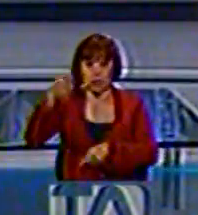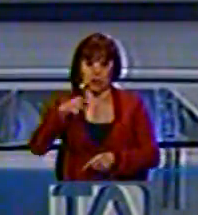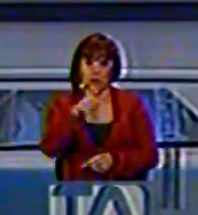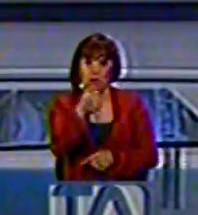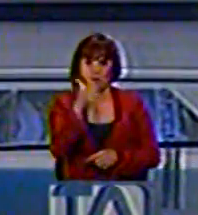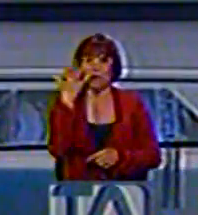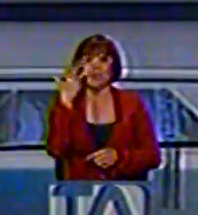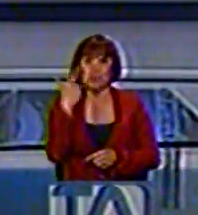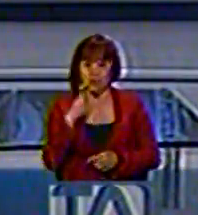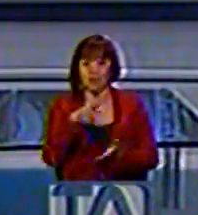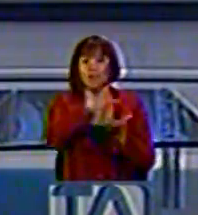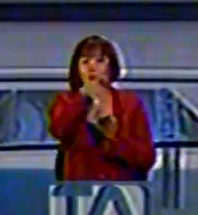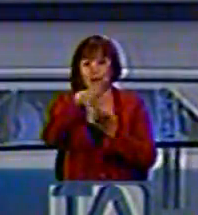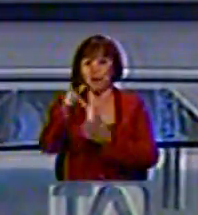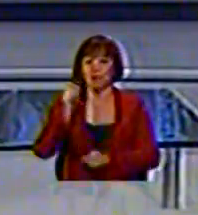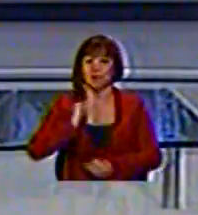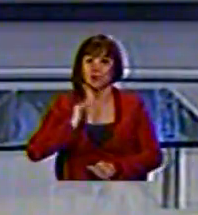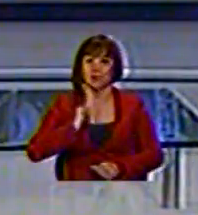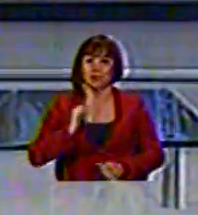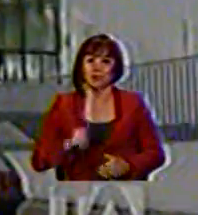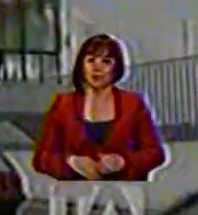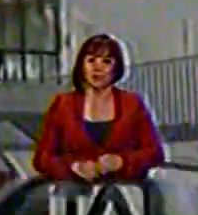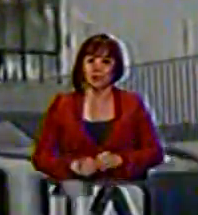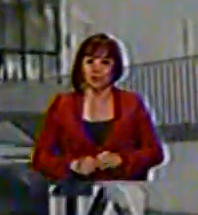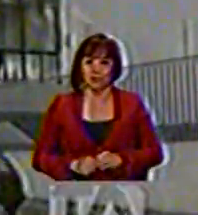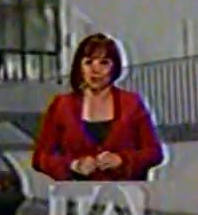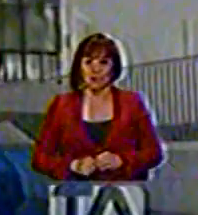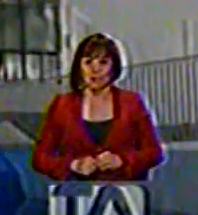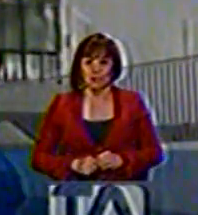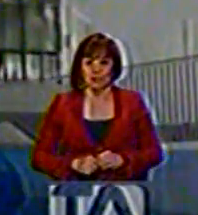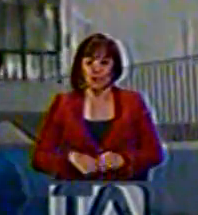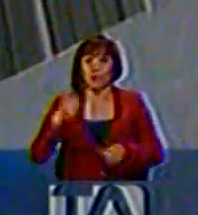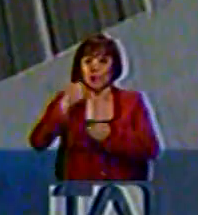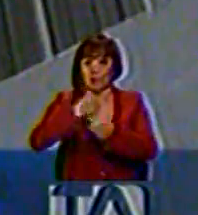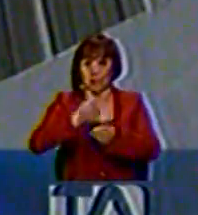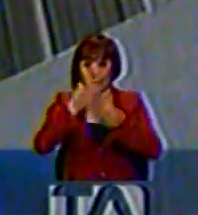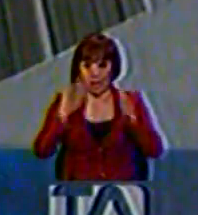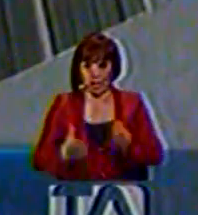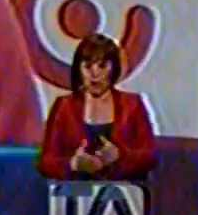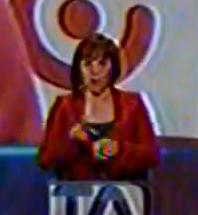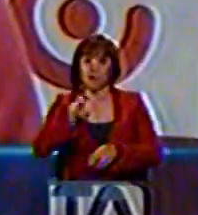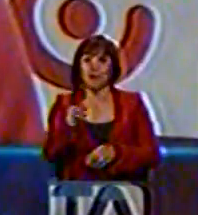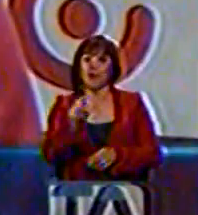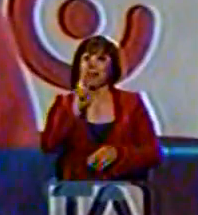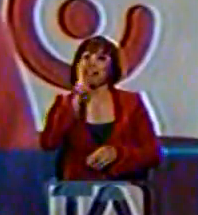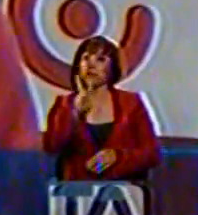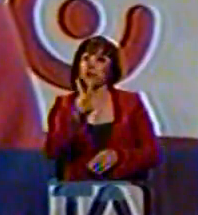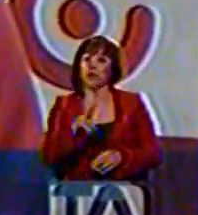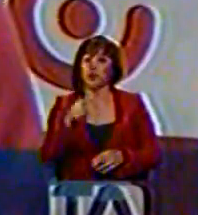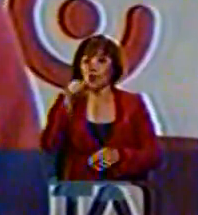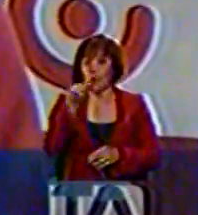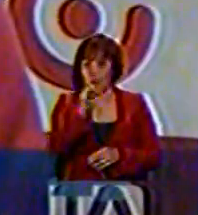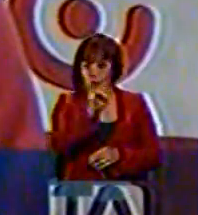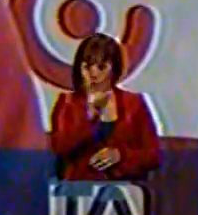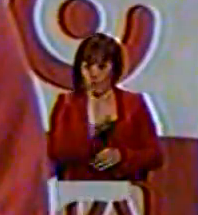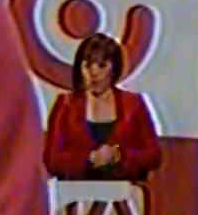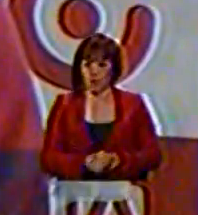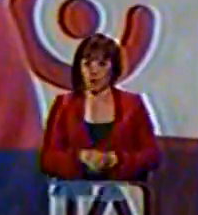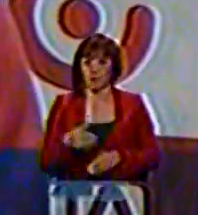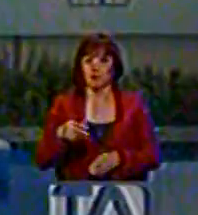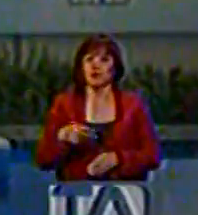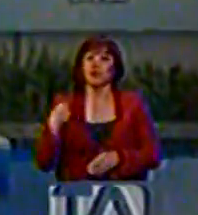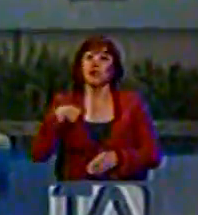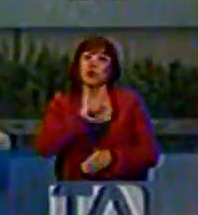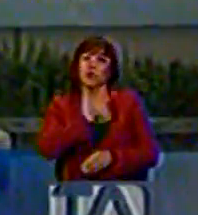día en el pago de los salarios. A los trabajadores de Gama TV. Llevamos 2 meses, 15 días sin